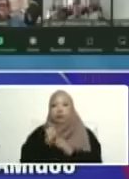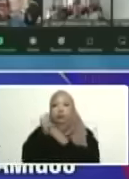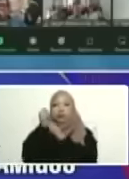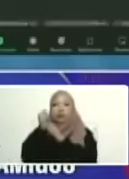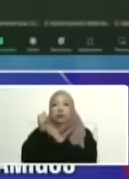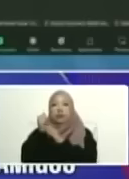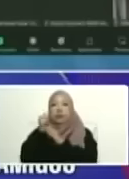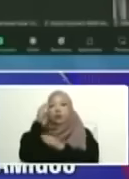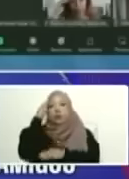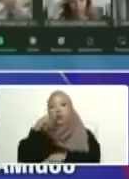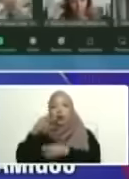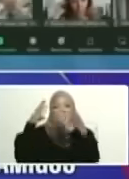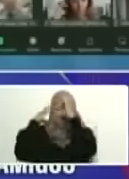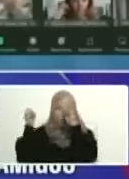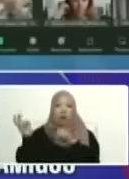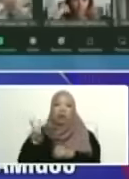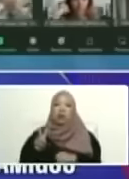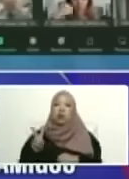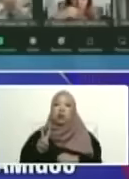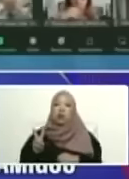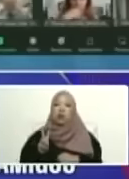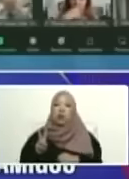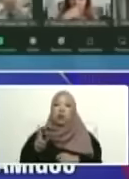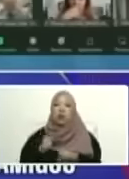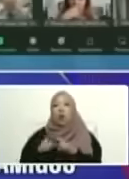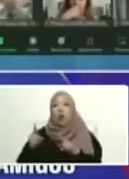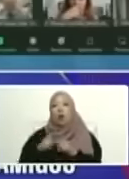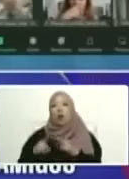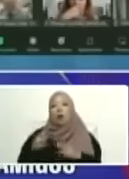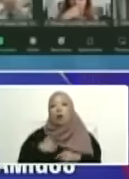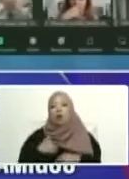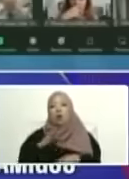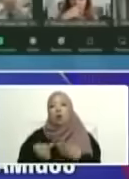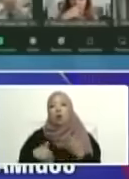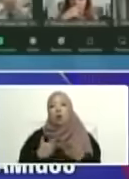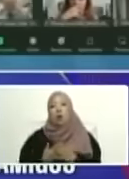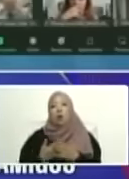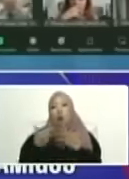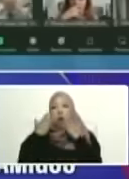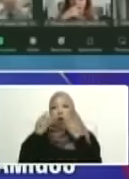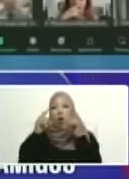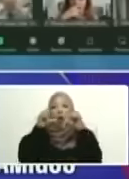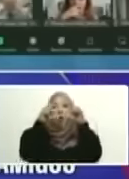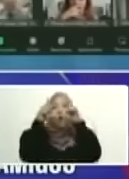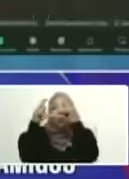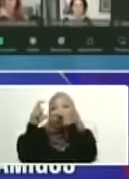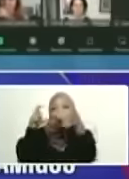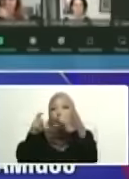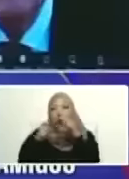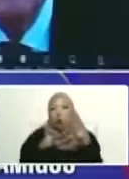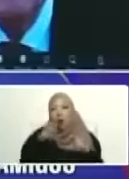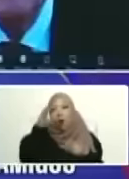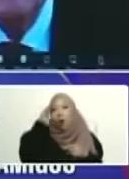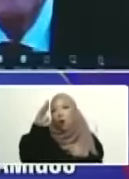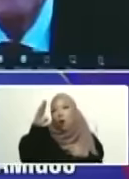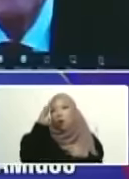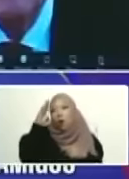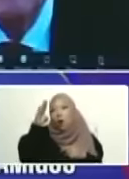de la diplomacia venezolana, entre otros que puedo definir en los cuadritos aquí al frente. Mi saludo.